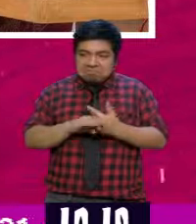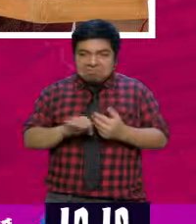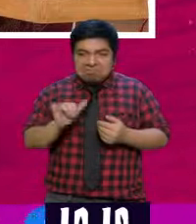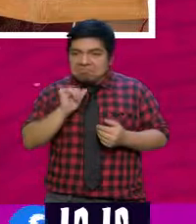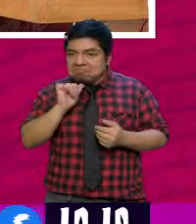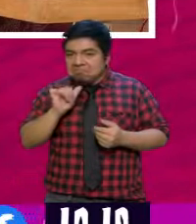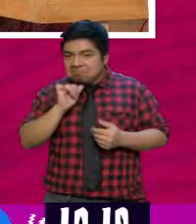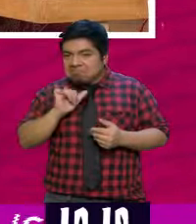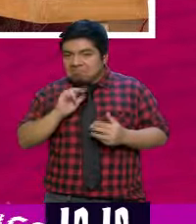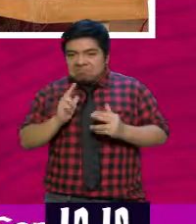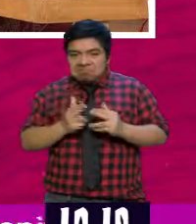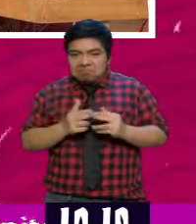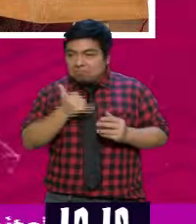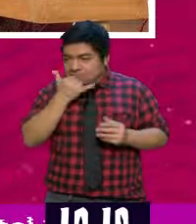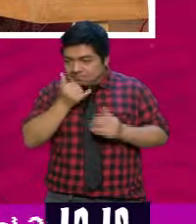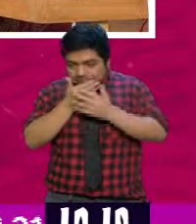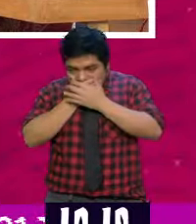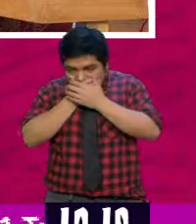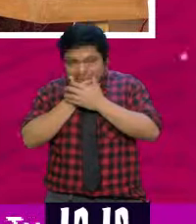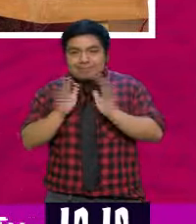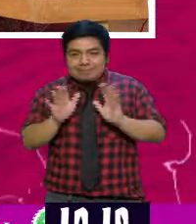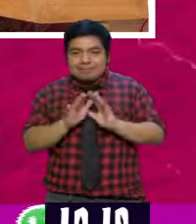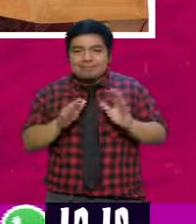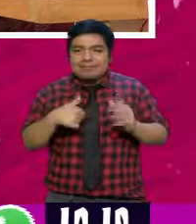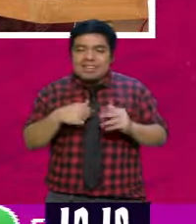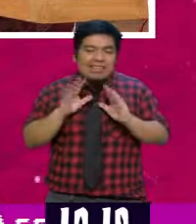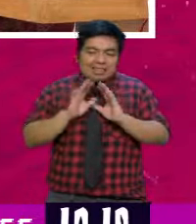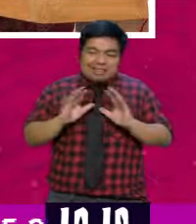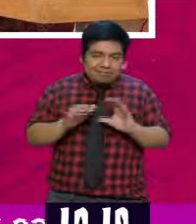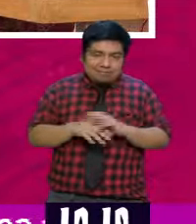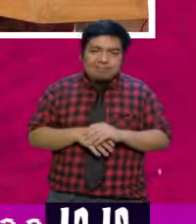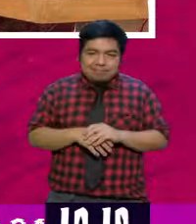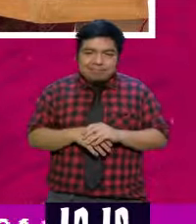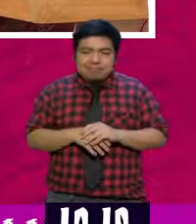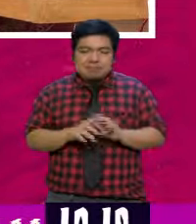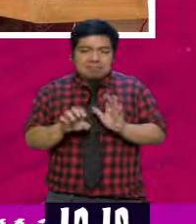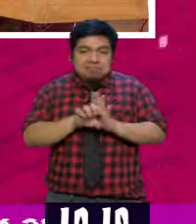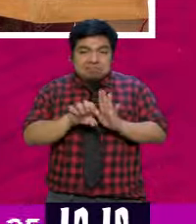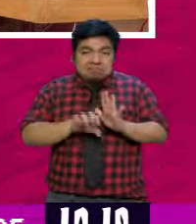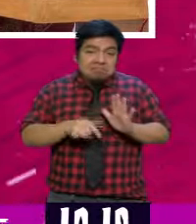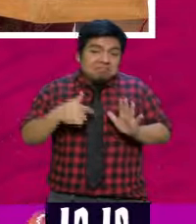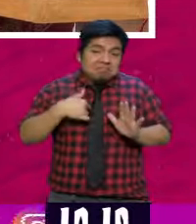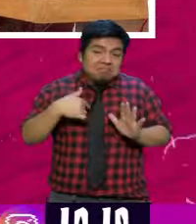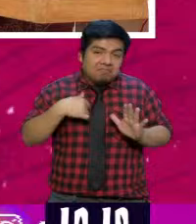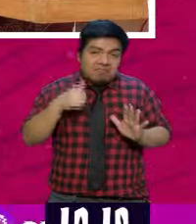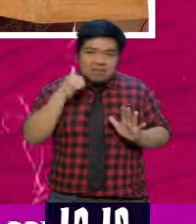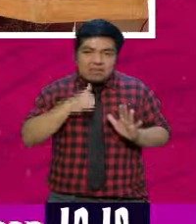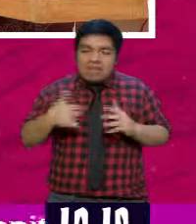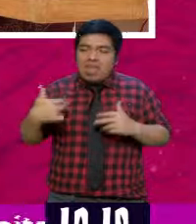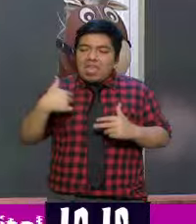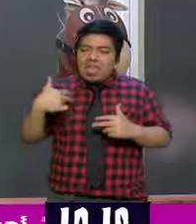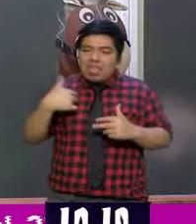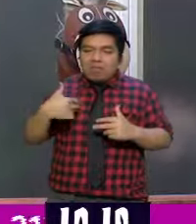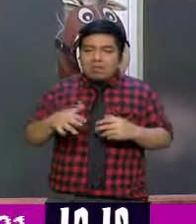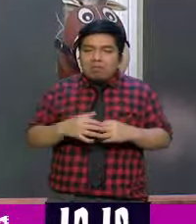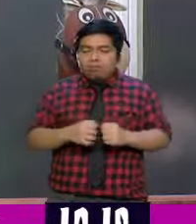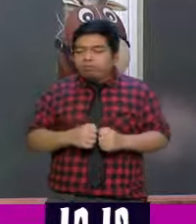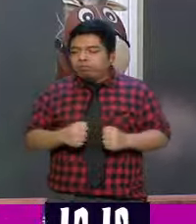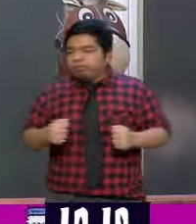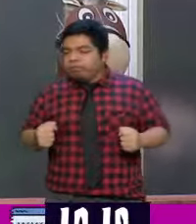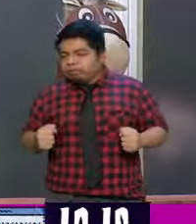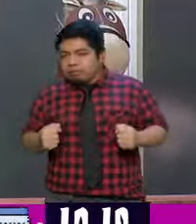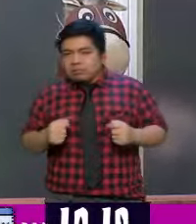decir... Bueno, ya te riste de ti. Ya te ríes de ti. A mí, por ejemplo, que me hacen mucho hate en las redes por mi gordura y